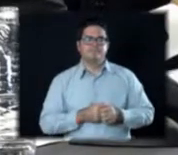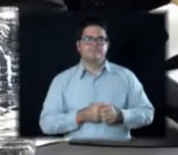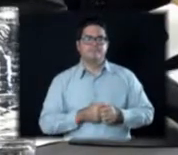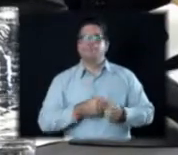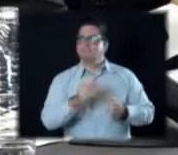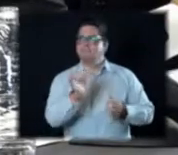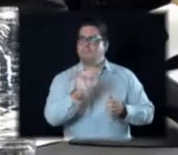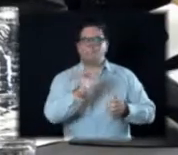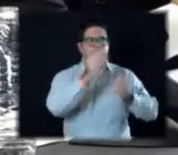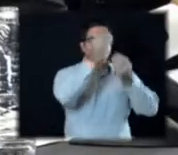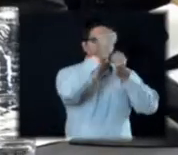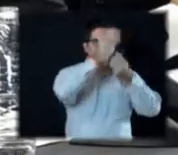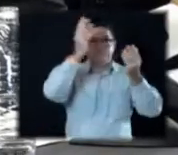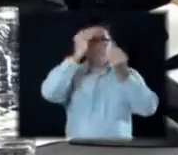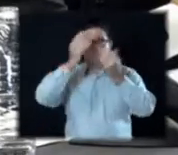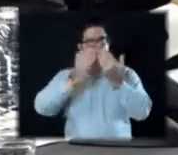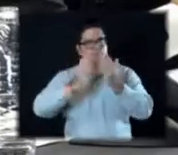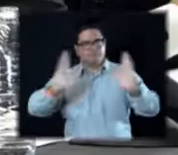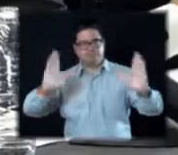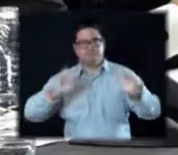y divulgarlo públicamente.